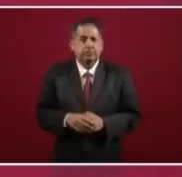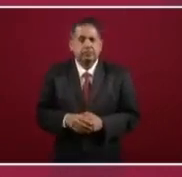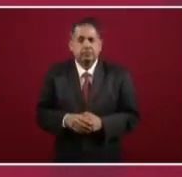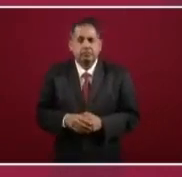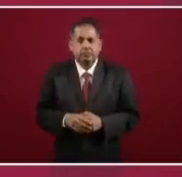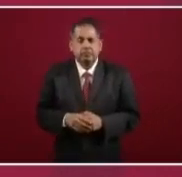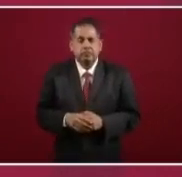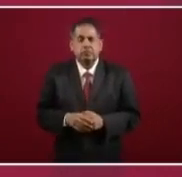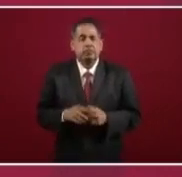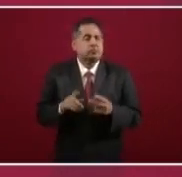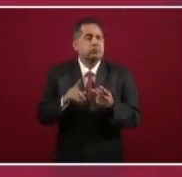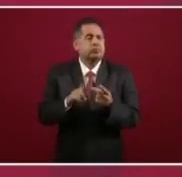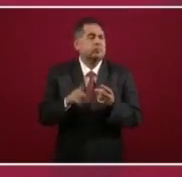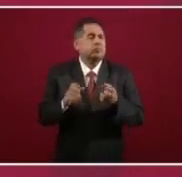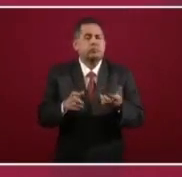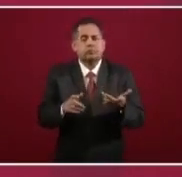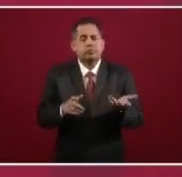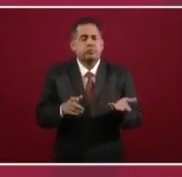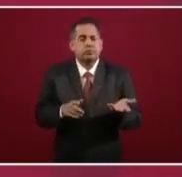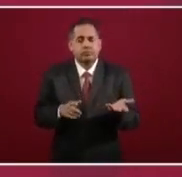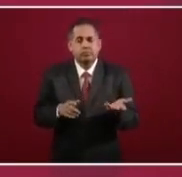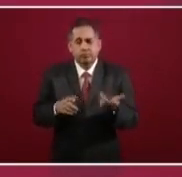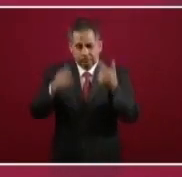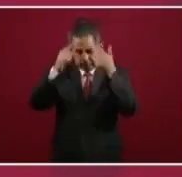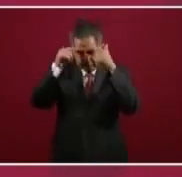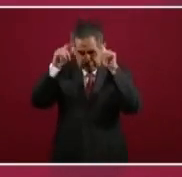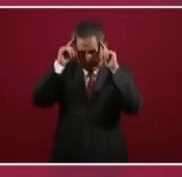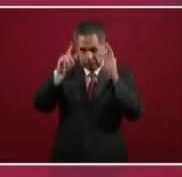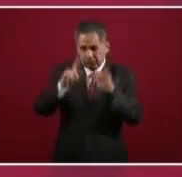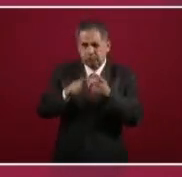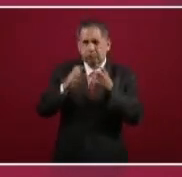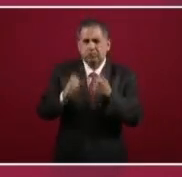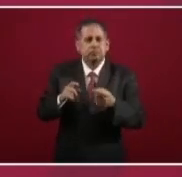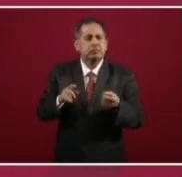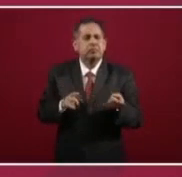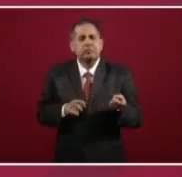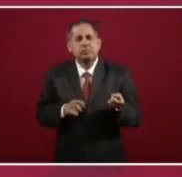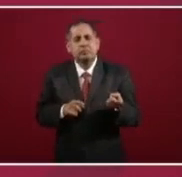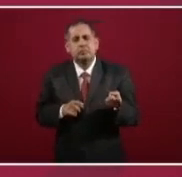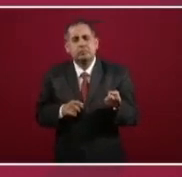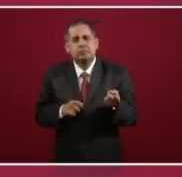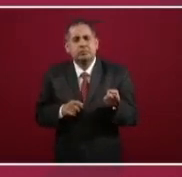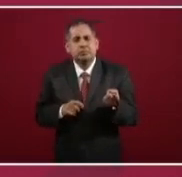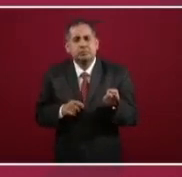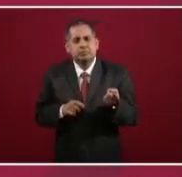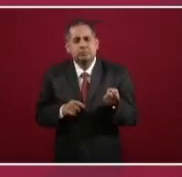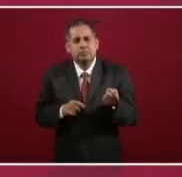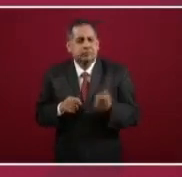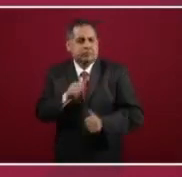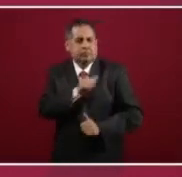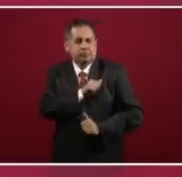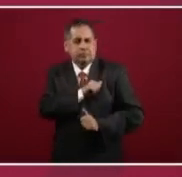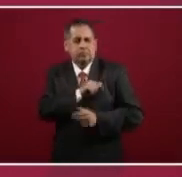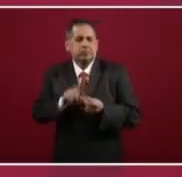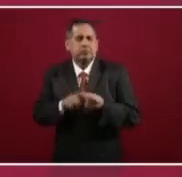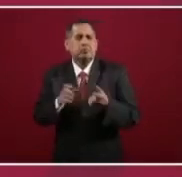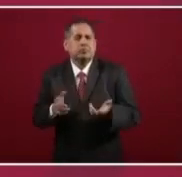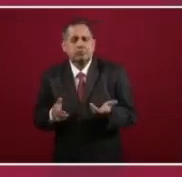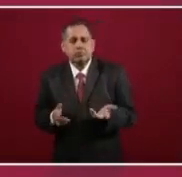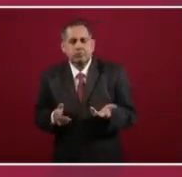donde iba a estar el de marina donde estaba y el del ejército